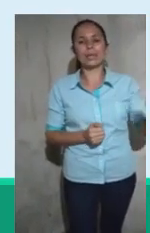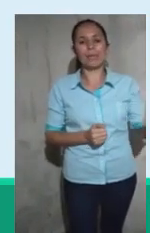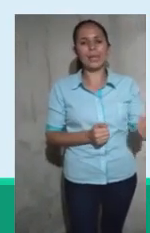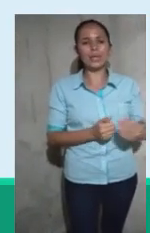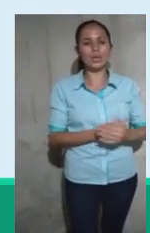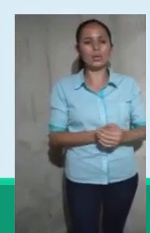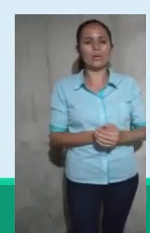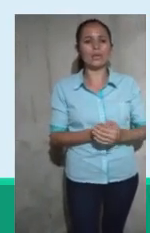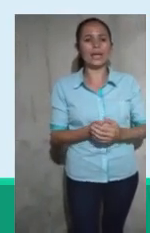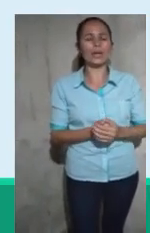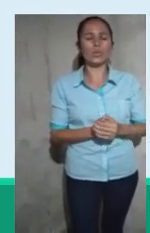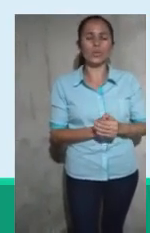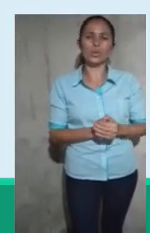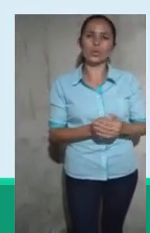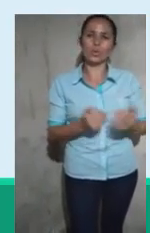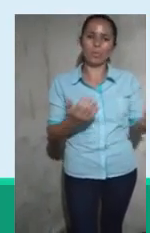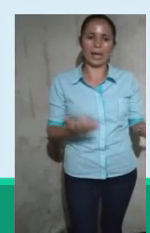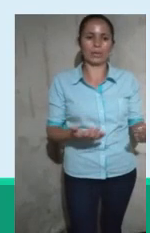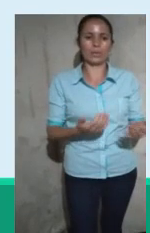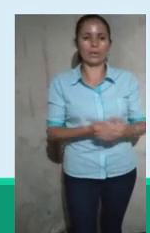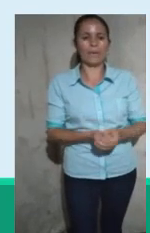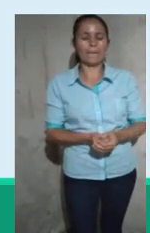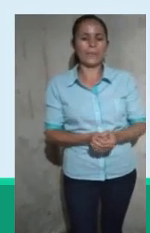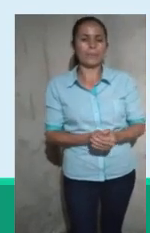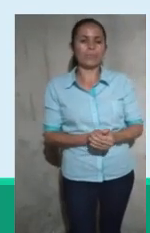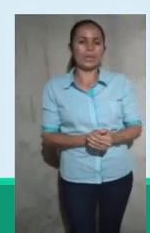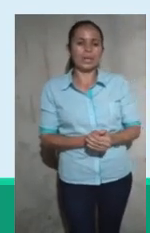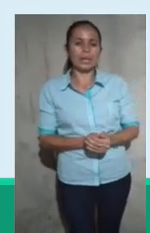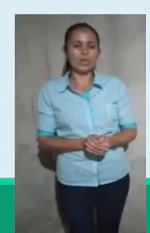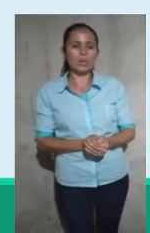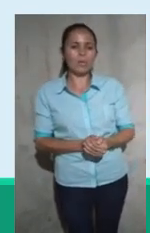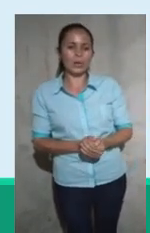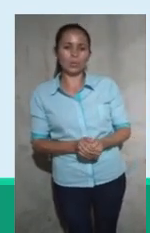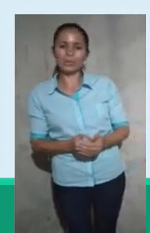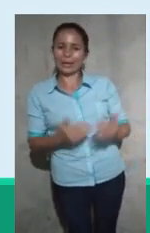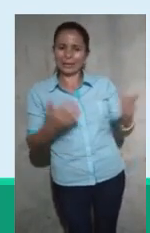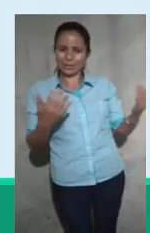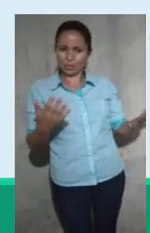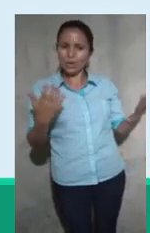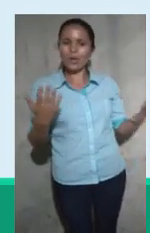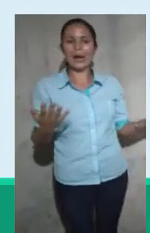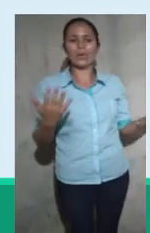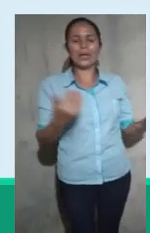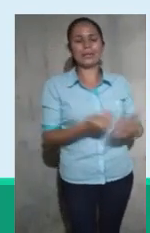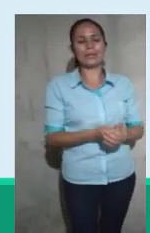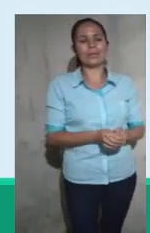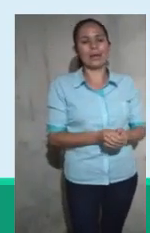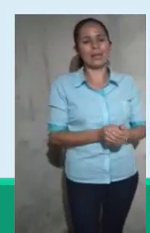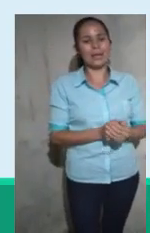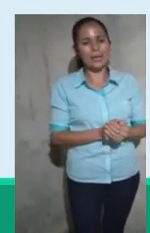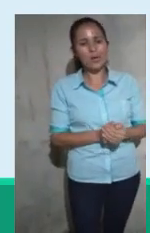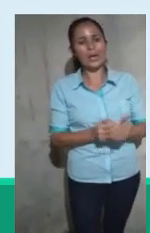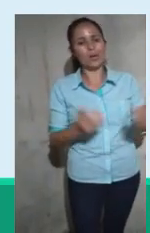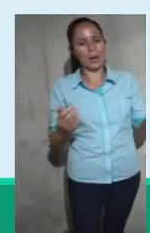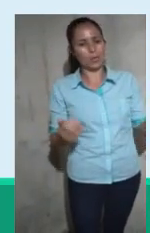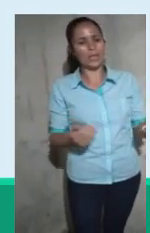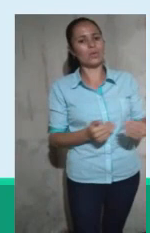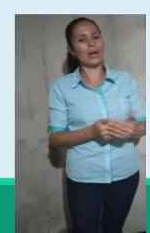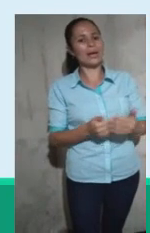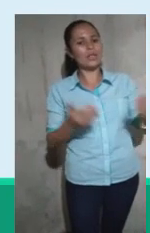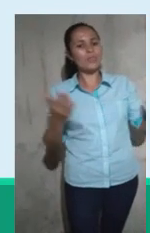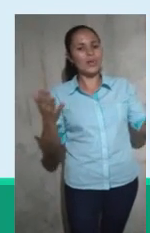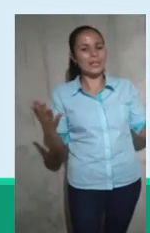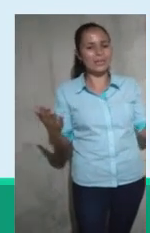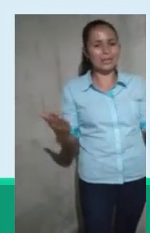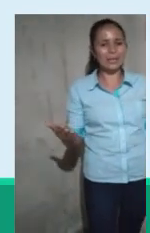al Departamento de Recursos Humanos. Tenemos como pregunta, ¿qué son los valores? Dijimos que los valores